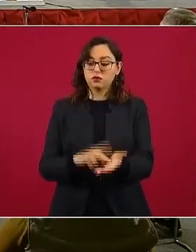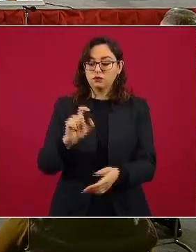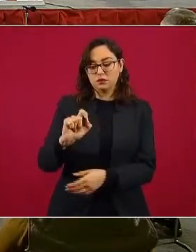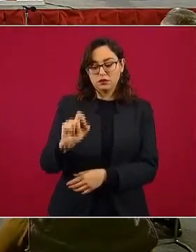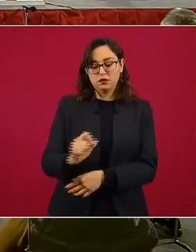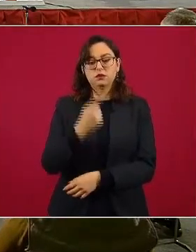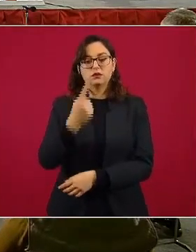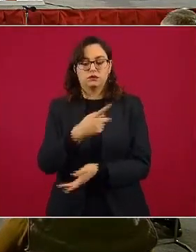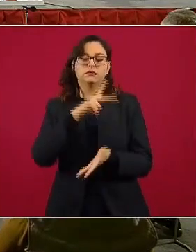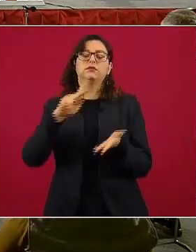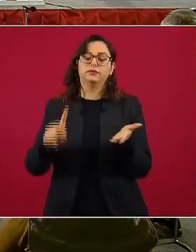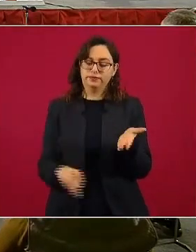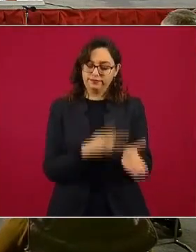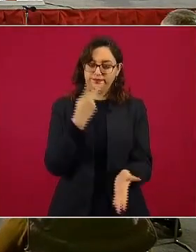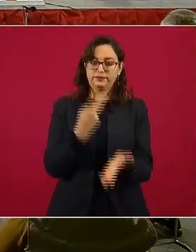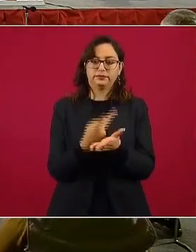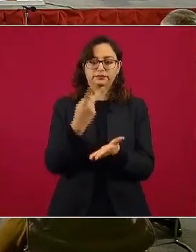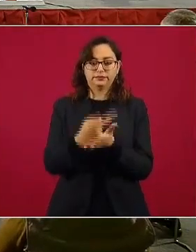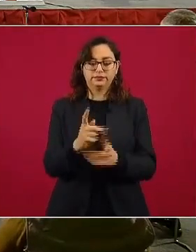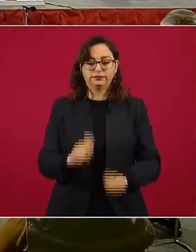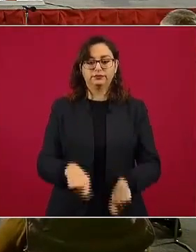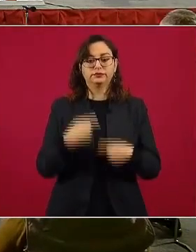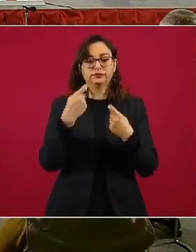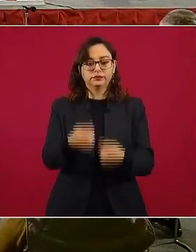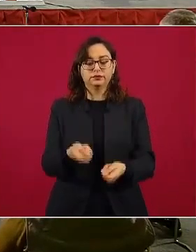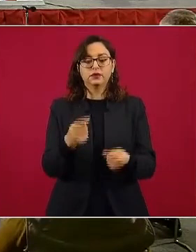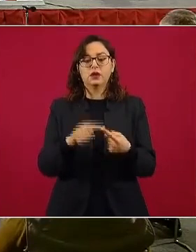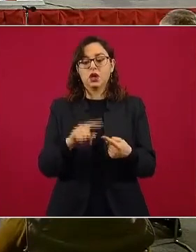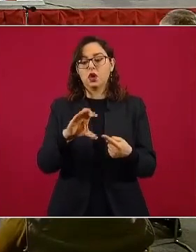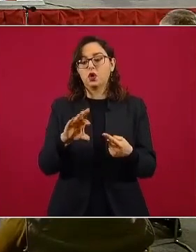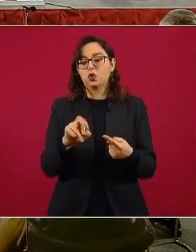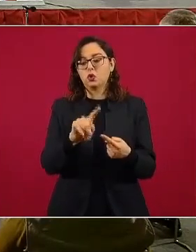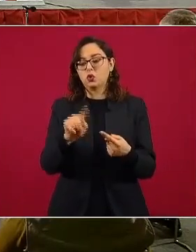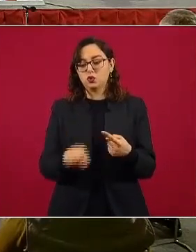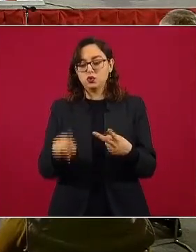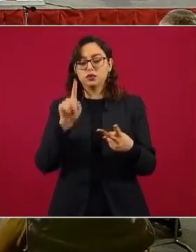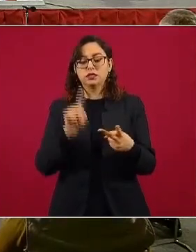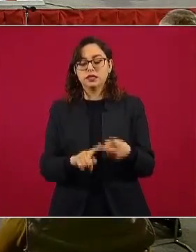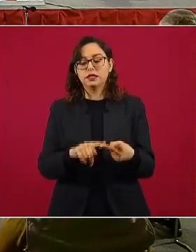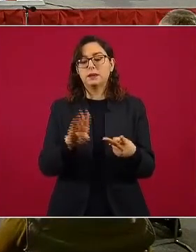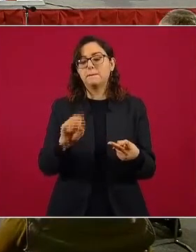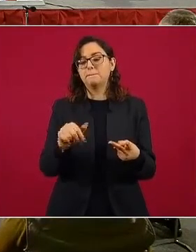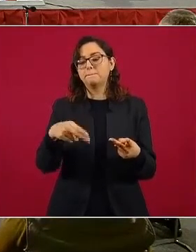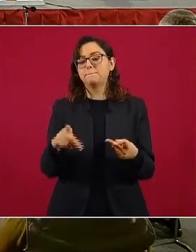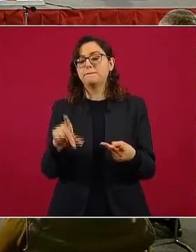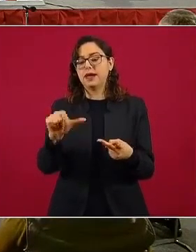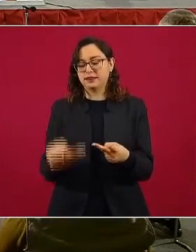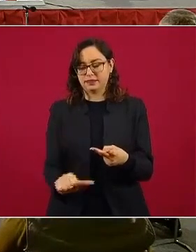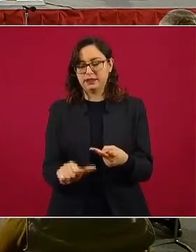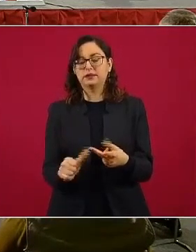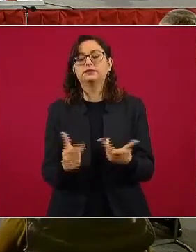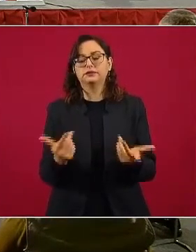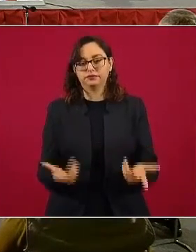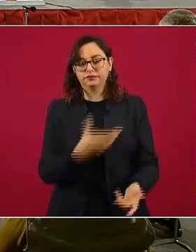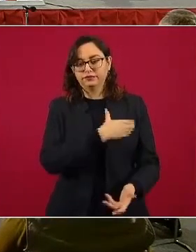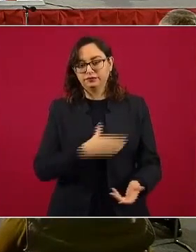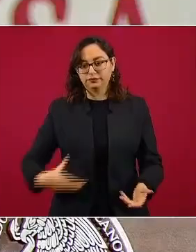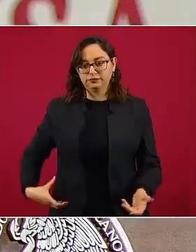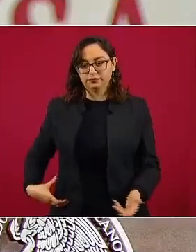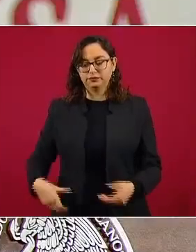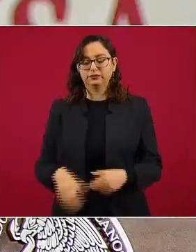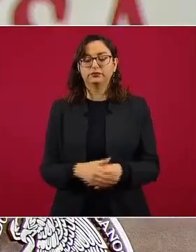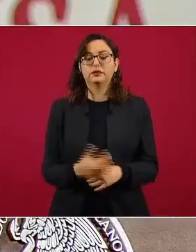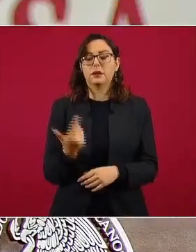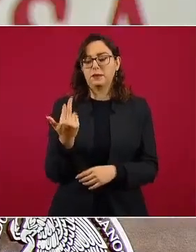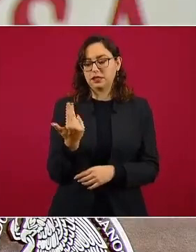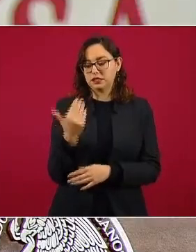además de las condecoraciones en grado banda, 7 mil 150 condecoraciones que corresponden a un diploma y 25